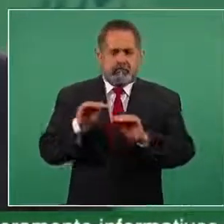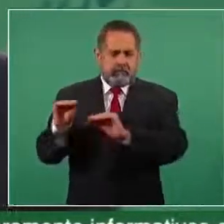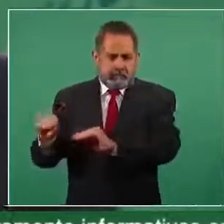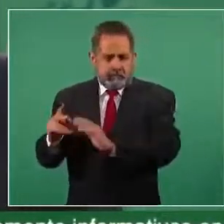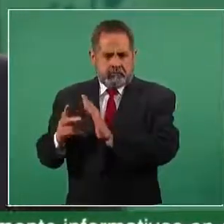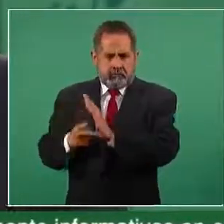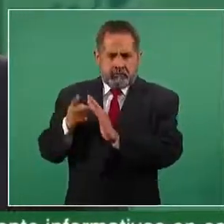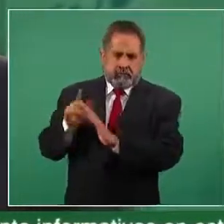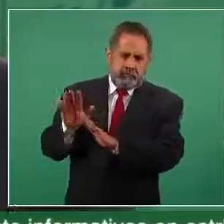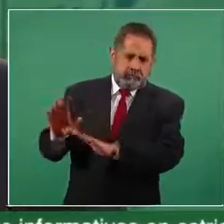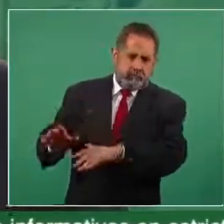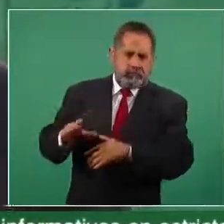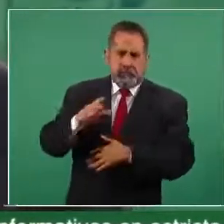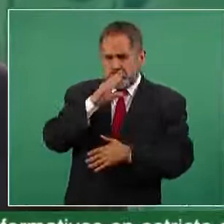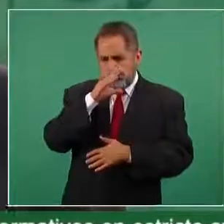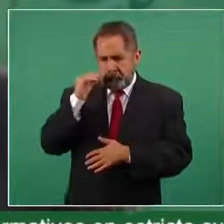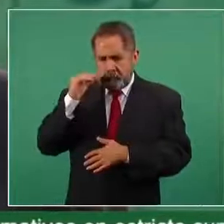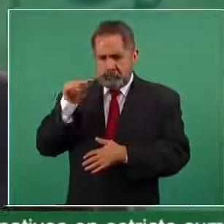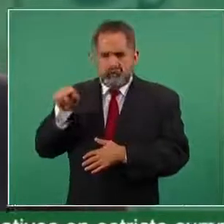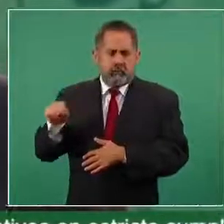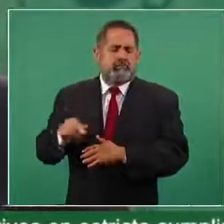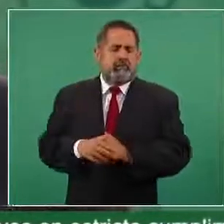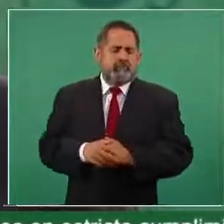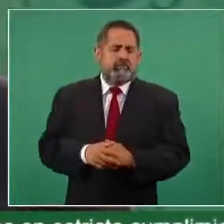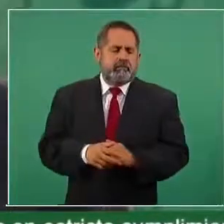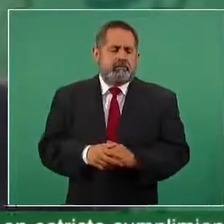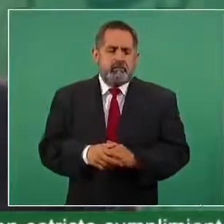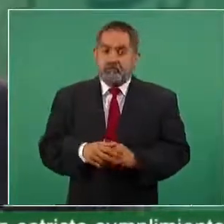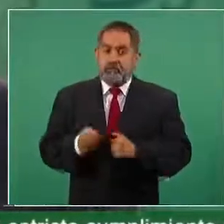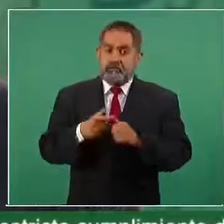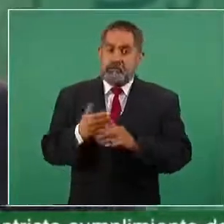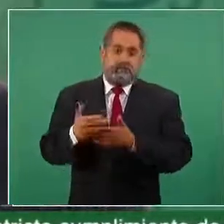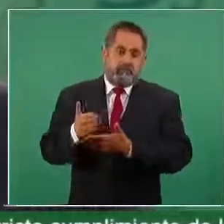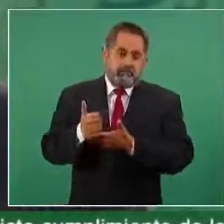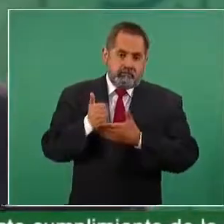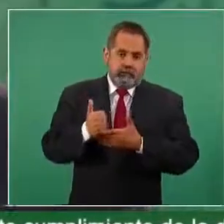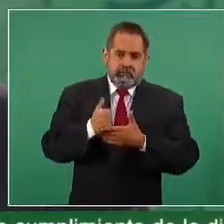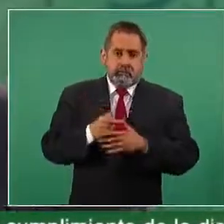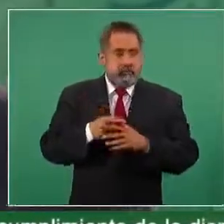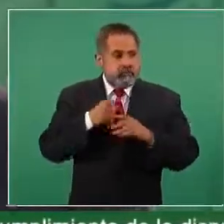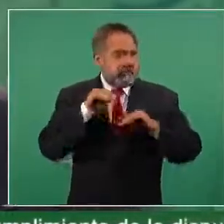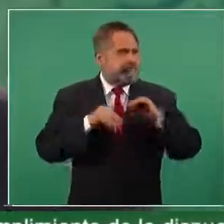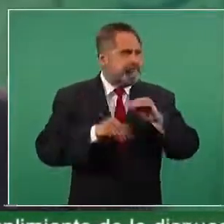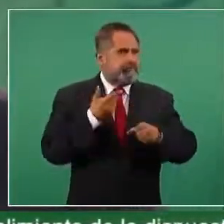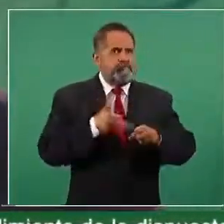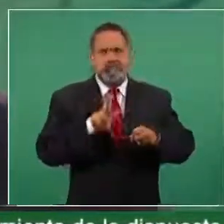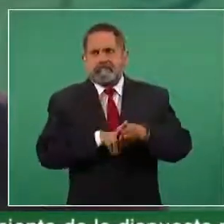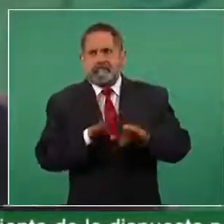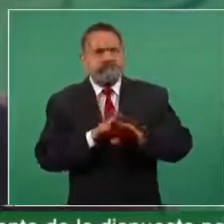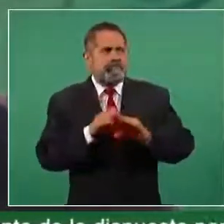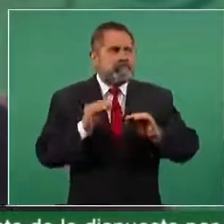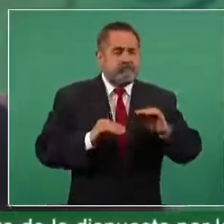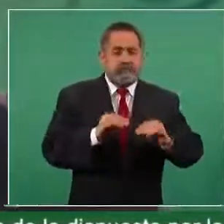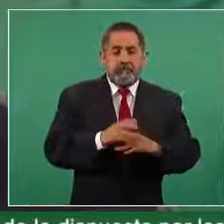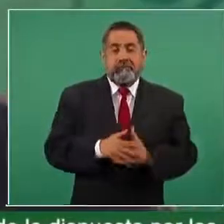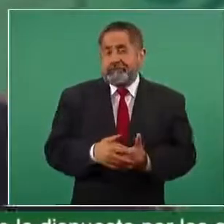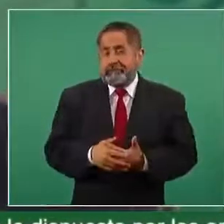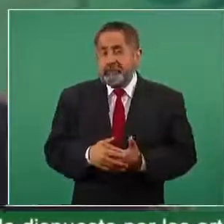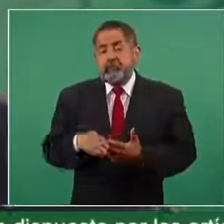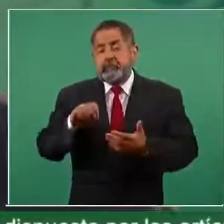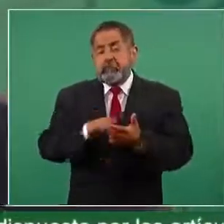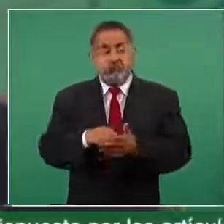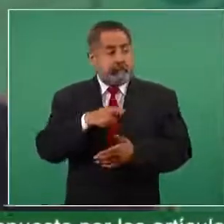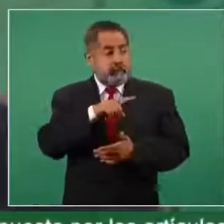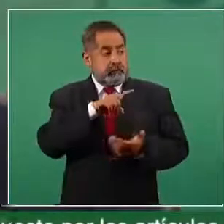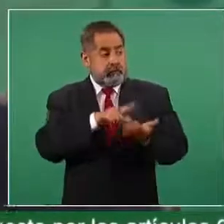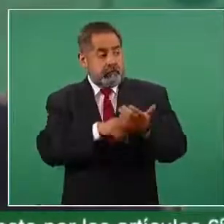retirado después de ayudarnos a operar hospitales que teníamos